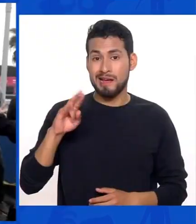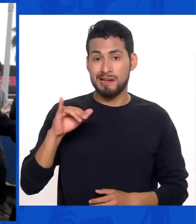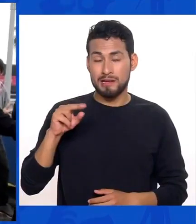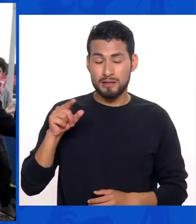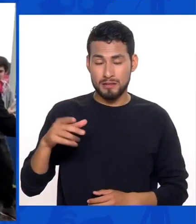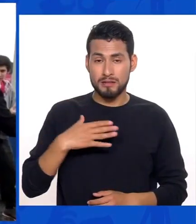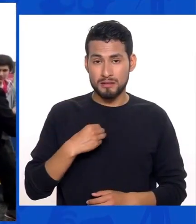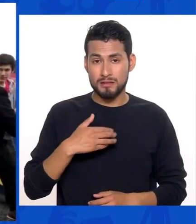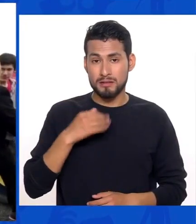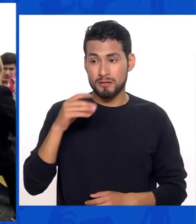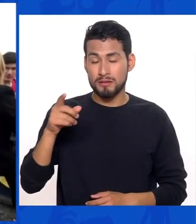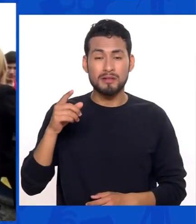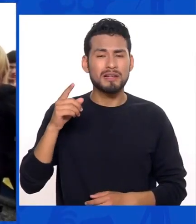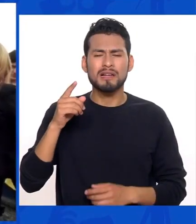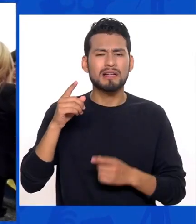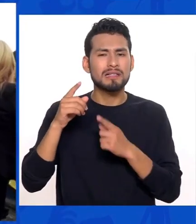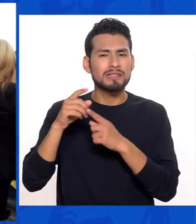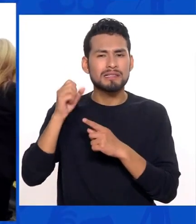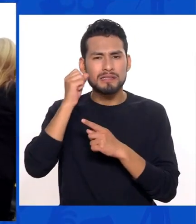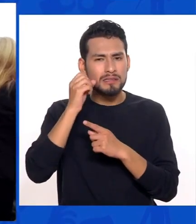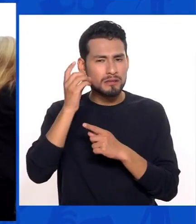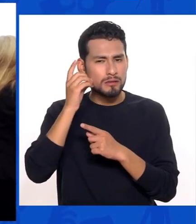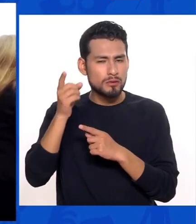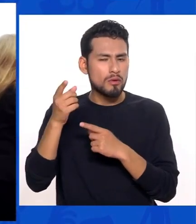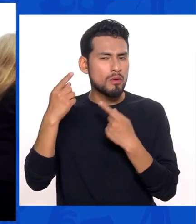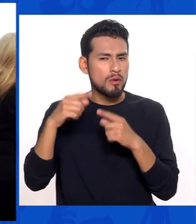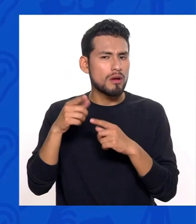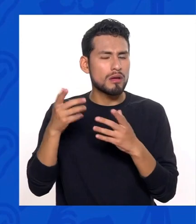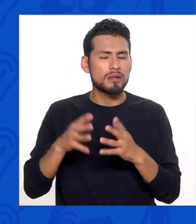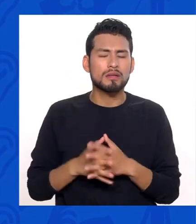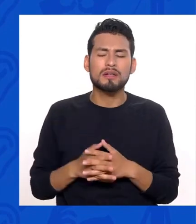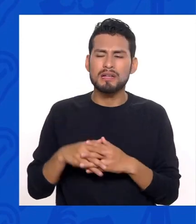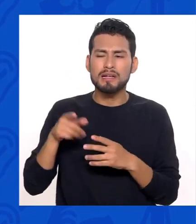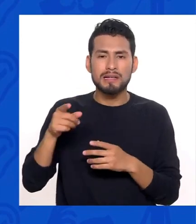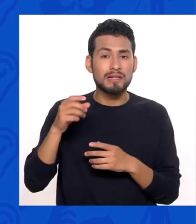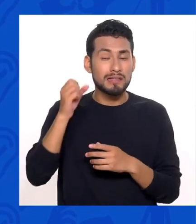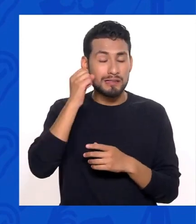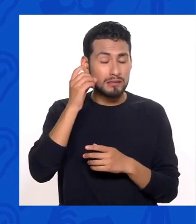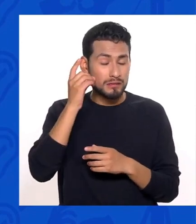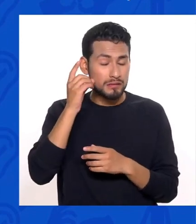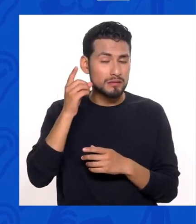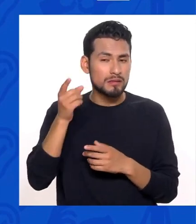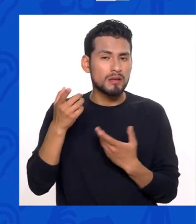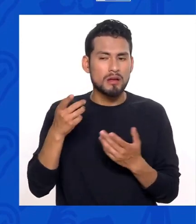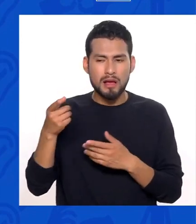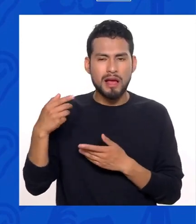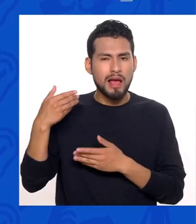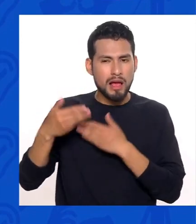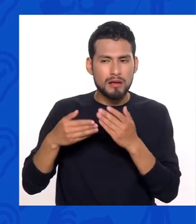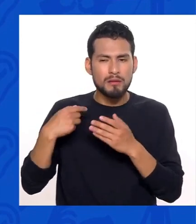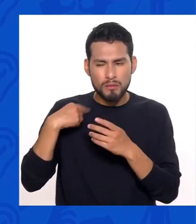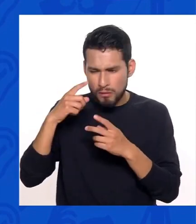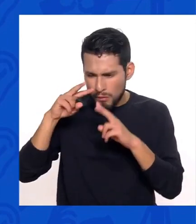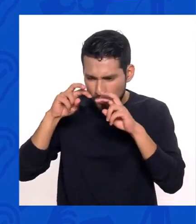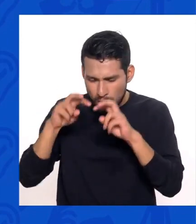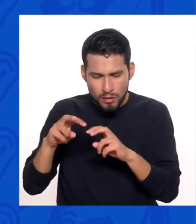Ariana tiene síndrome Down. El síndrome Down es una condición genética. Desde entonces, nosotros tuvimos que informarnos para